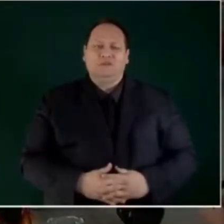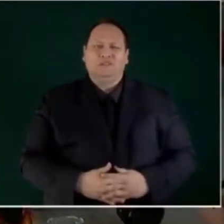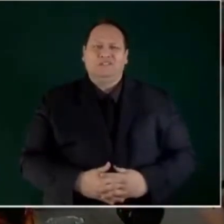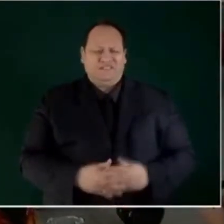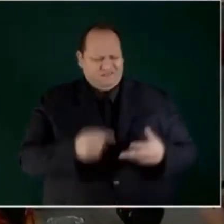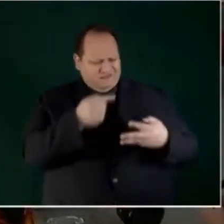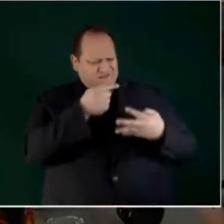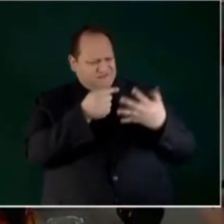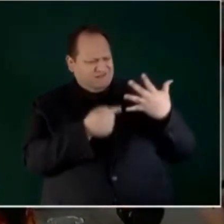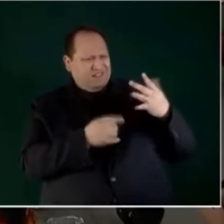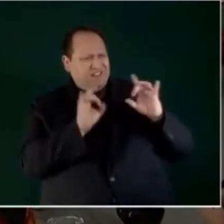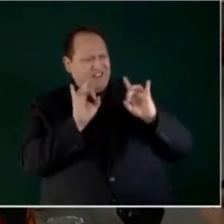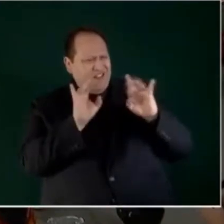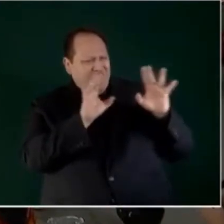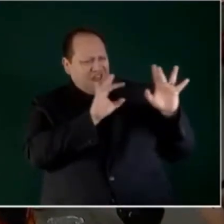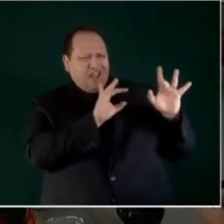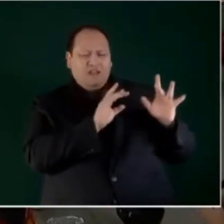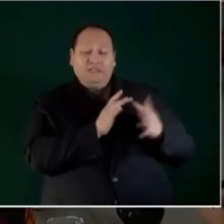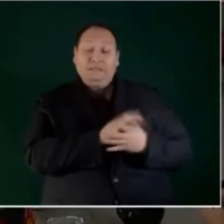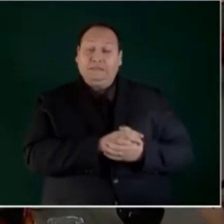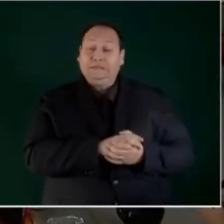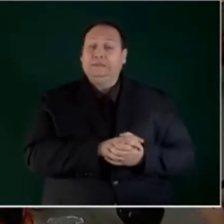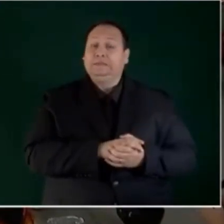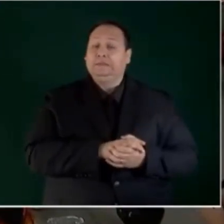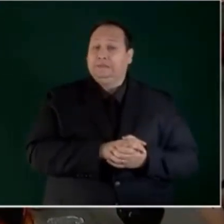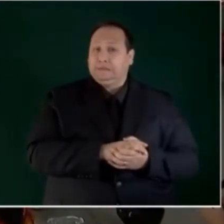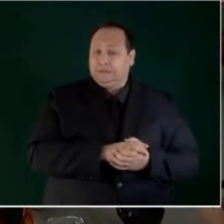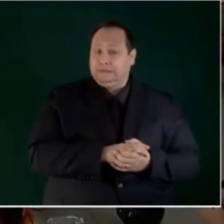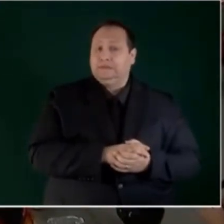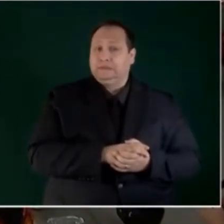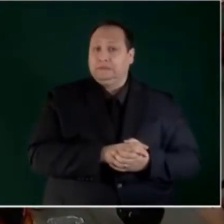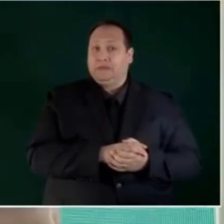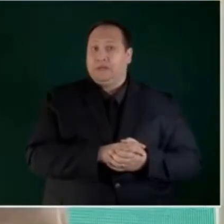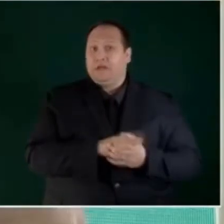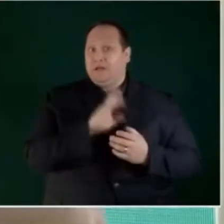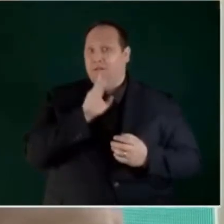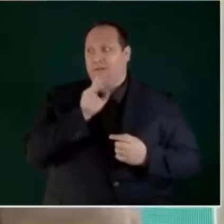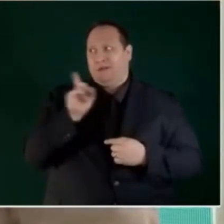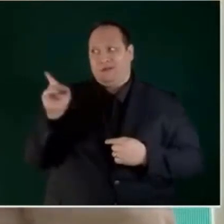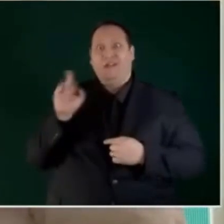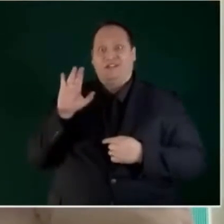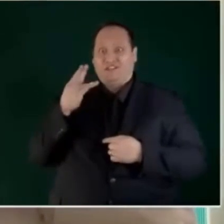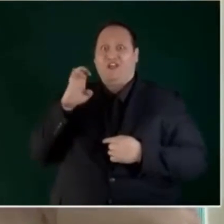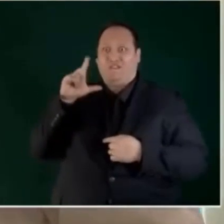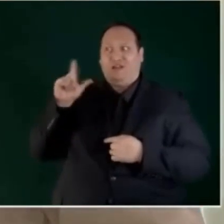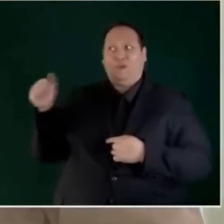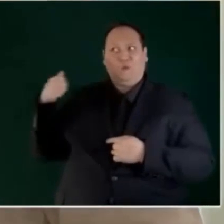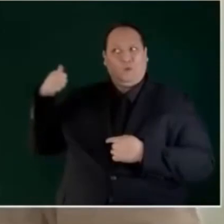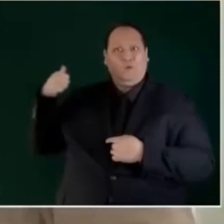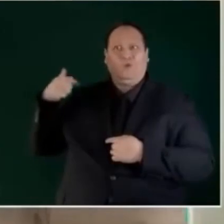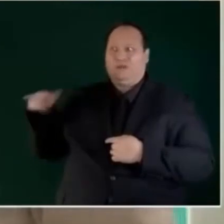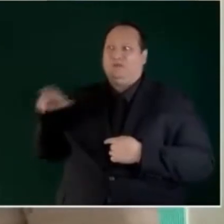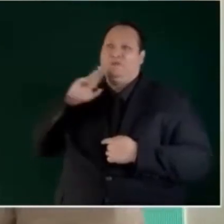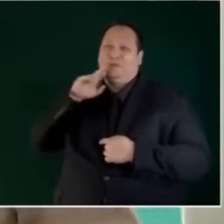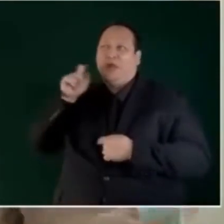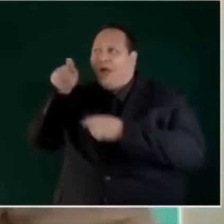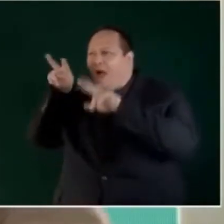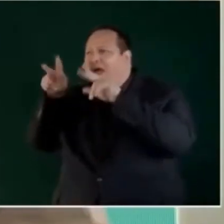todo eso. Por eso que viva Chabelo. Muy bien.